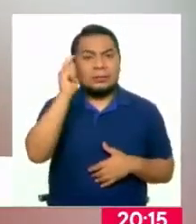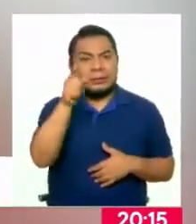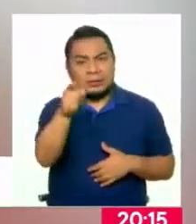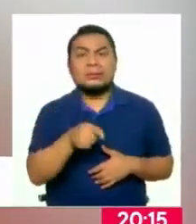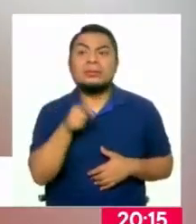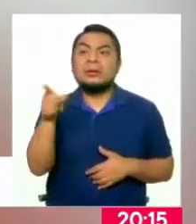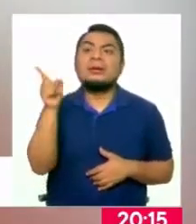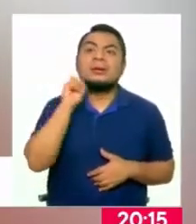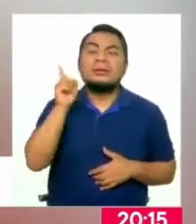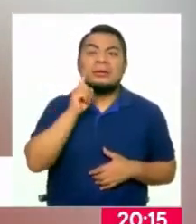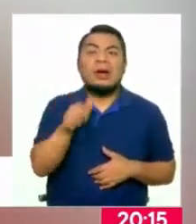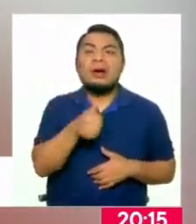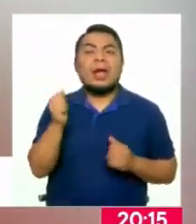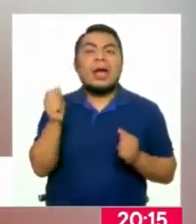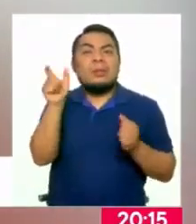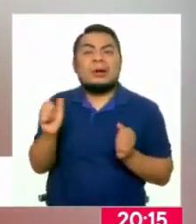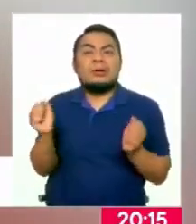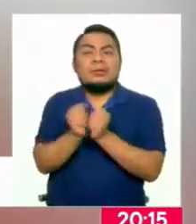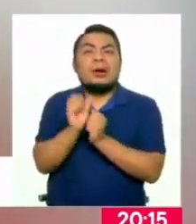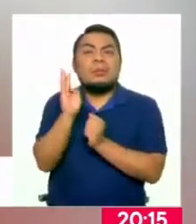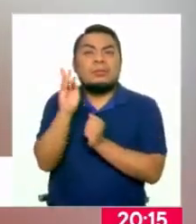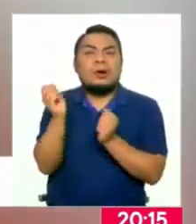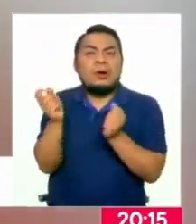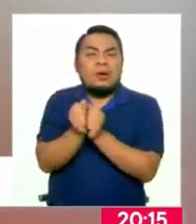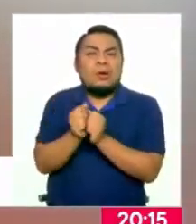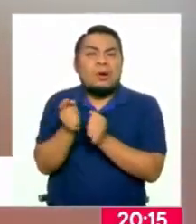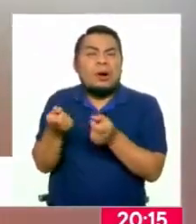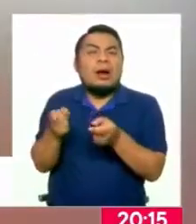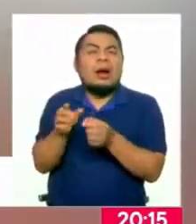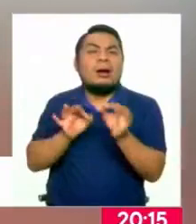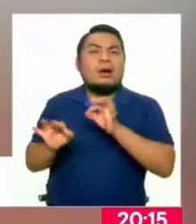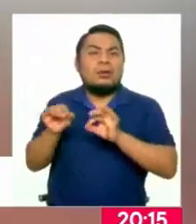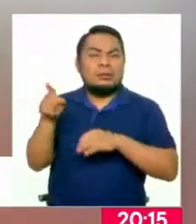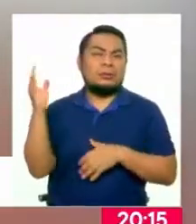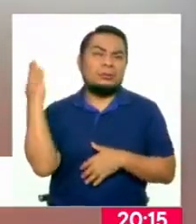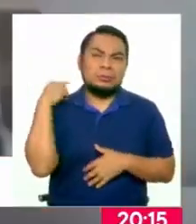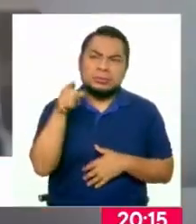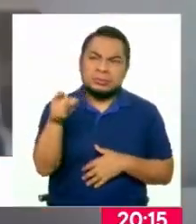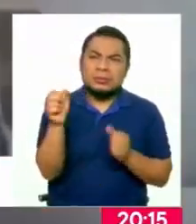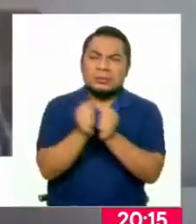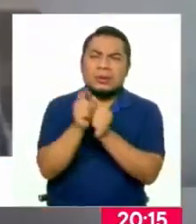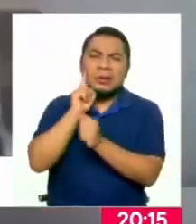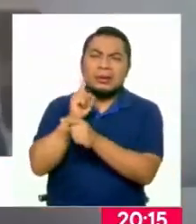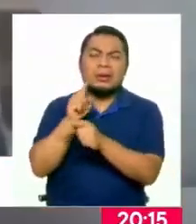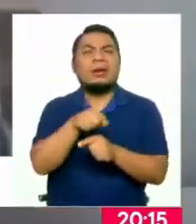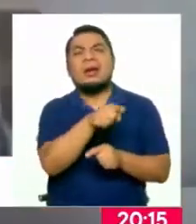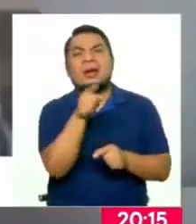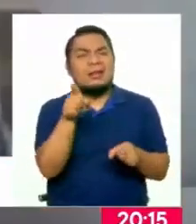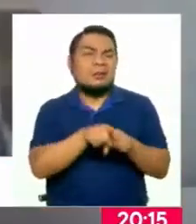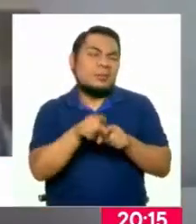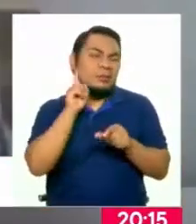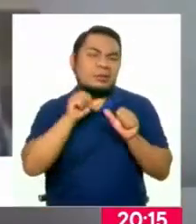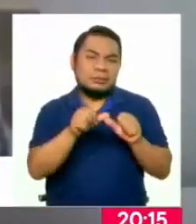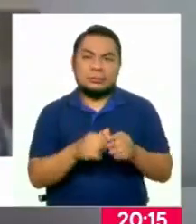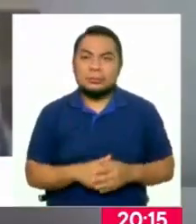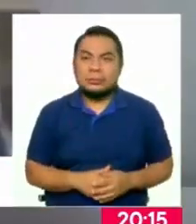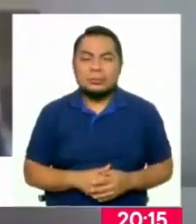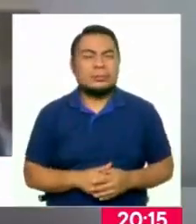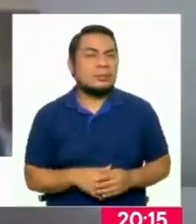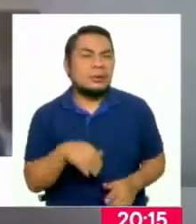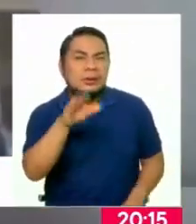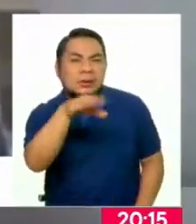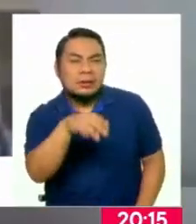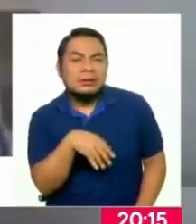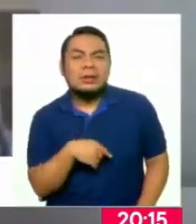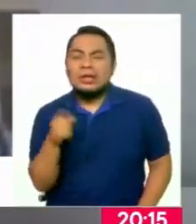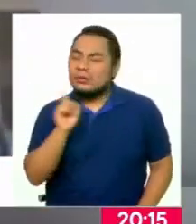si miente para salir con una persona que no es su esposa, ¿por qué no mentir a la justicia o a su juzgado? Yo no voy a permitir